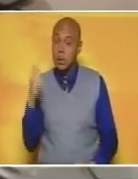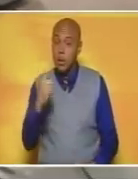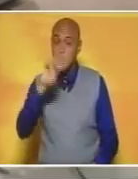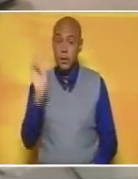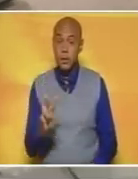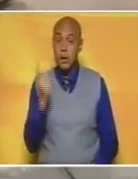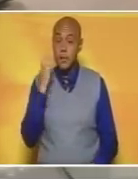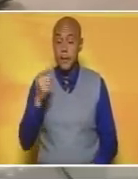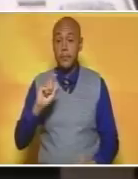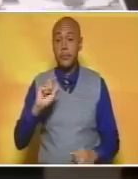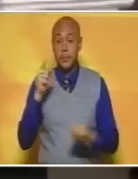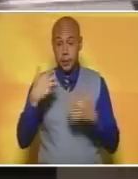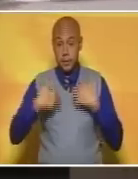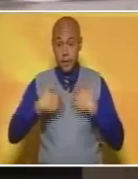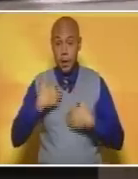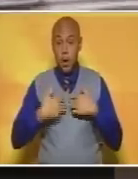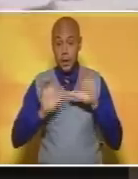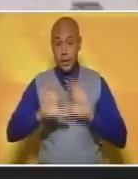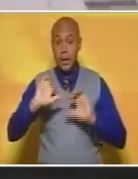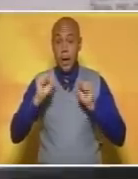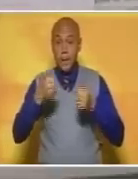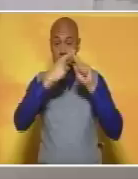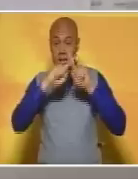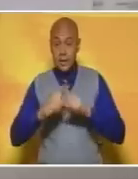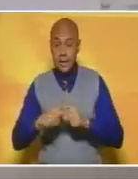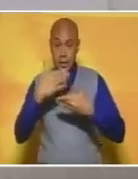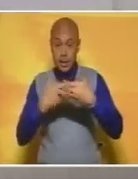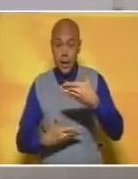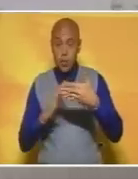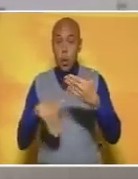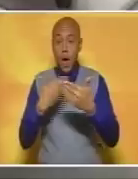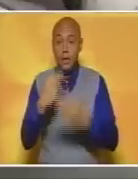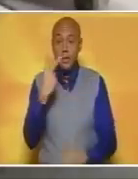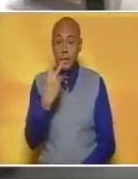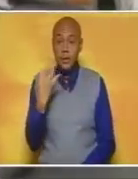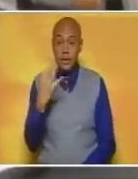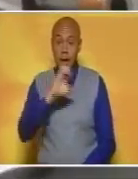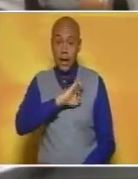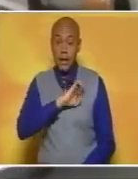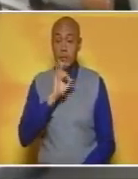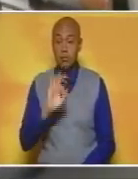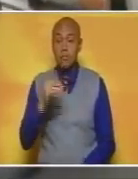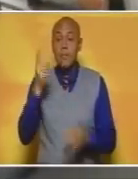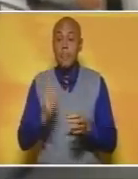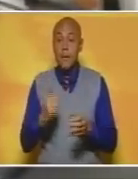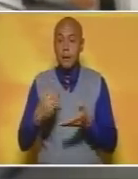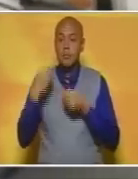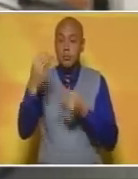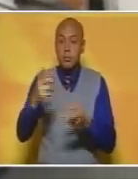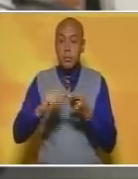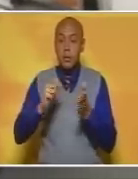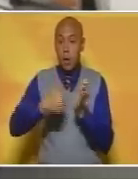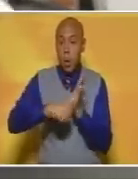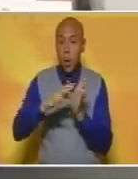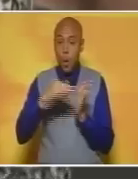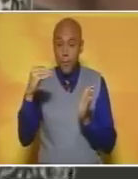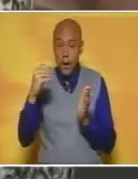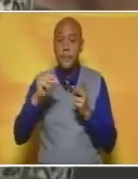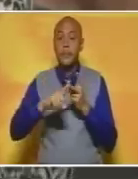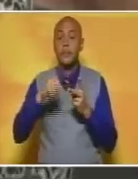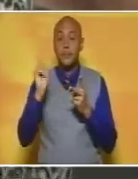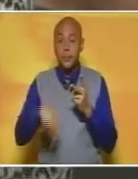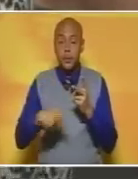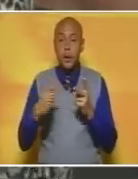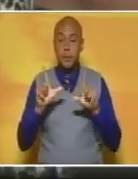15 arranca el censo para motorizados que se extenderá hasta el 23 de enero. Los requisitos que se deben consignar son fotocopia de la cédula,